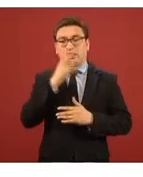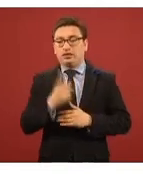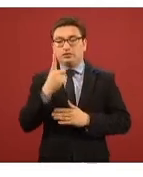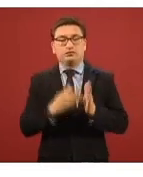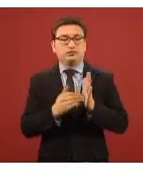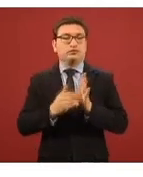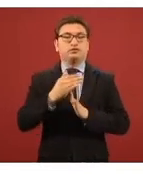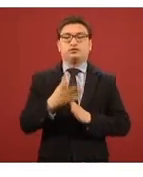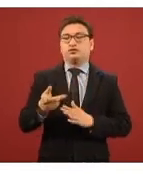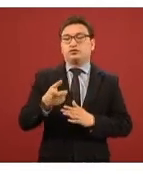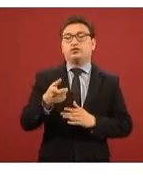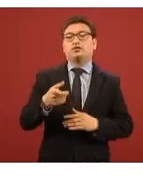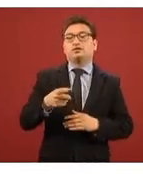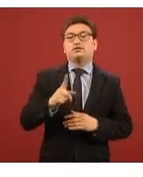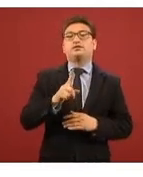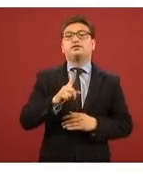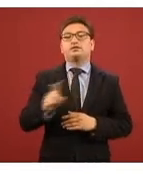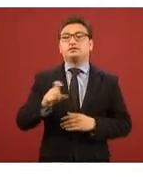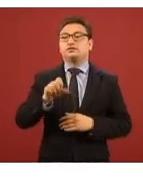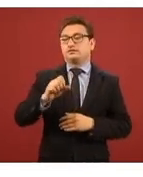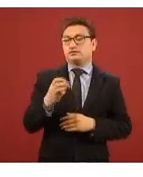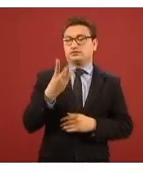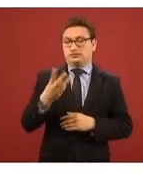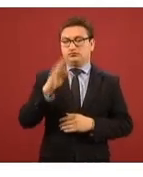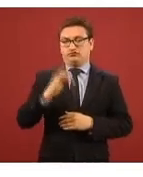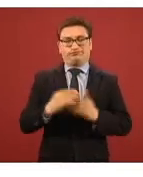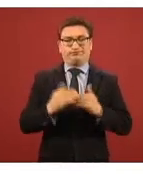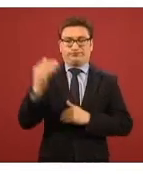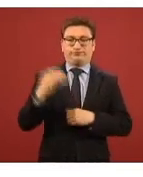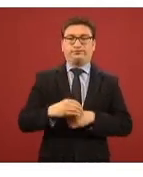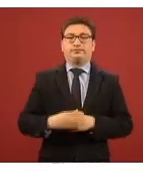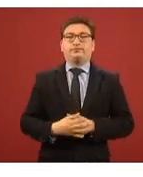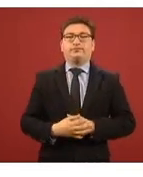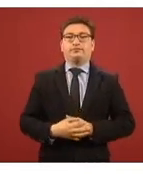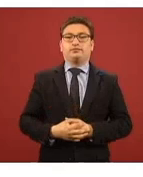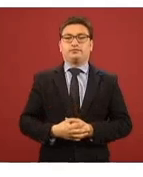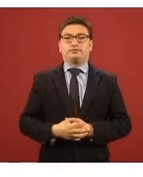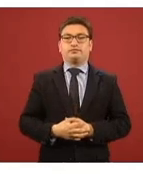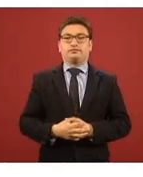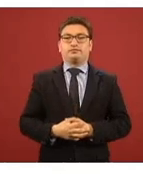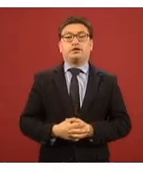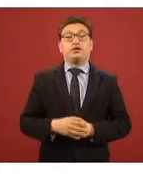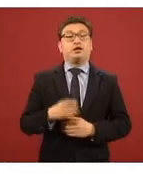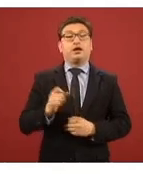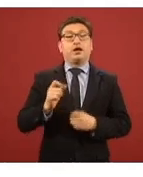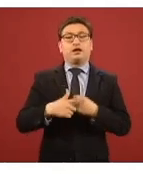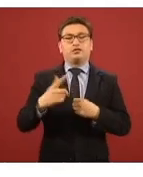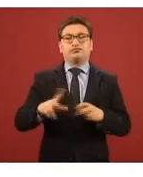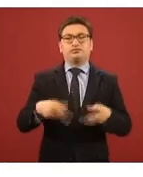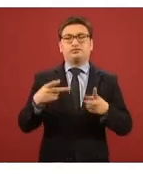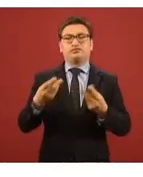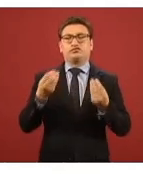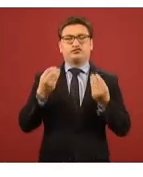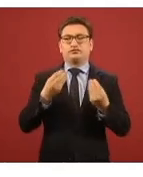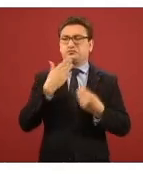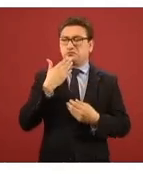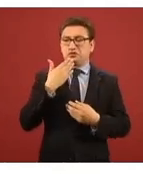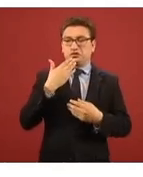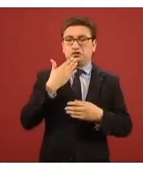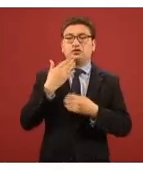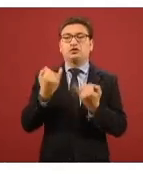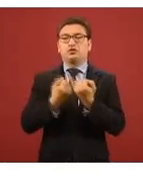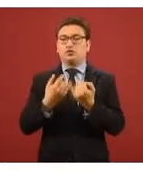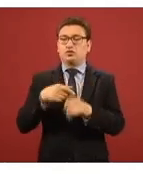a un sobreprecio de 163 por ciento también fíjense que algo que se vendió muy bien fueron estos relojes